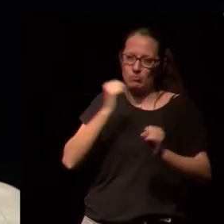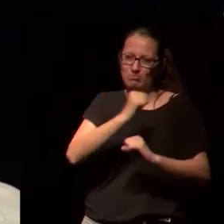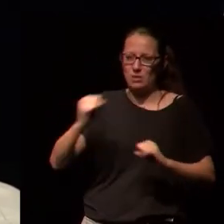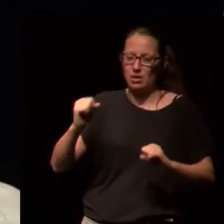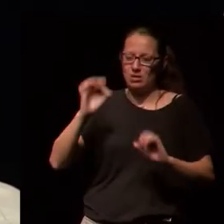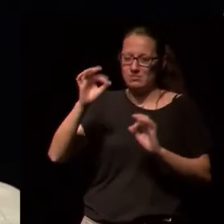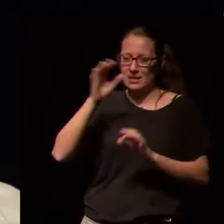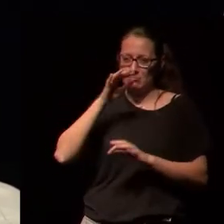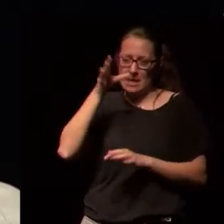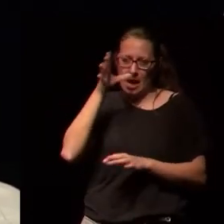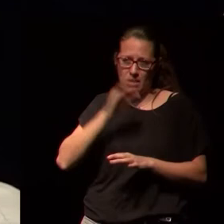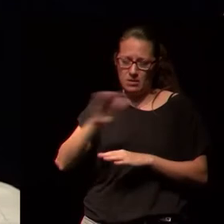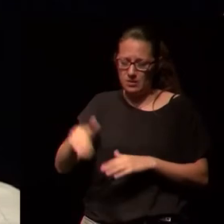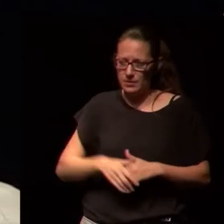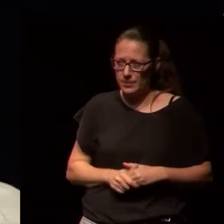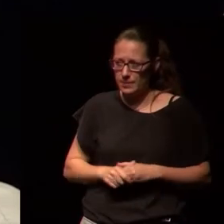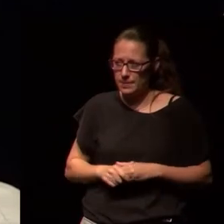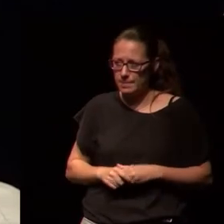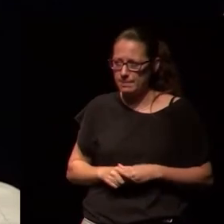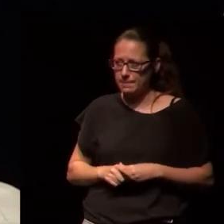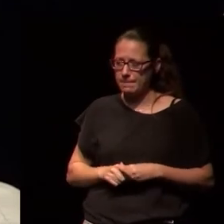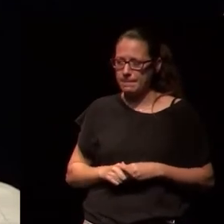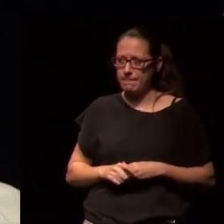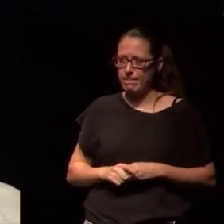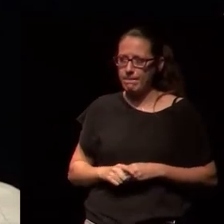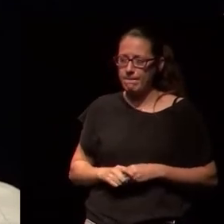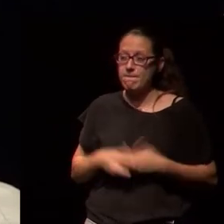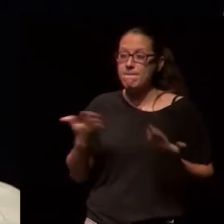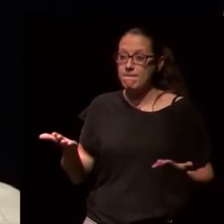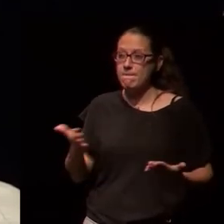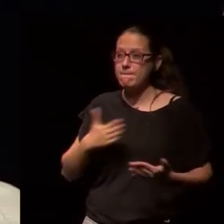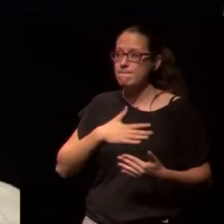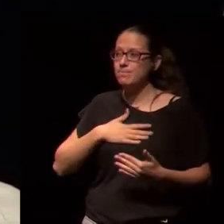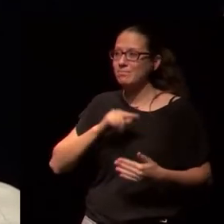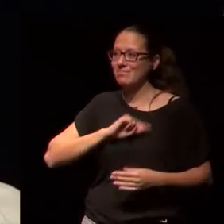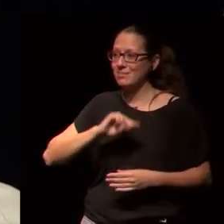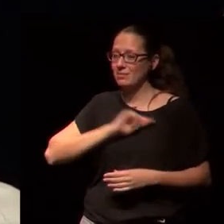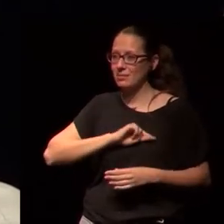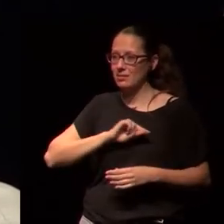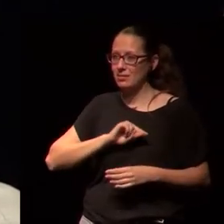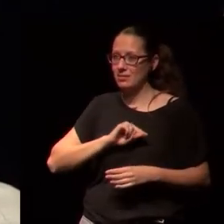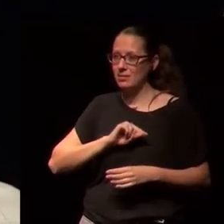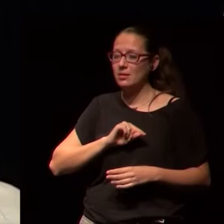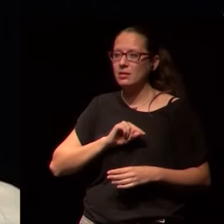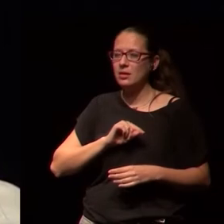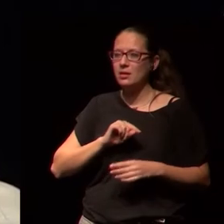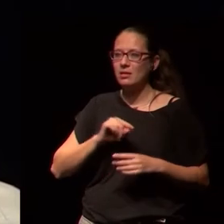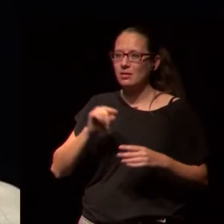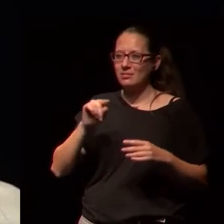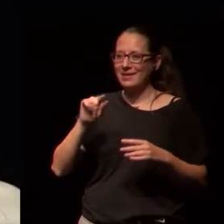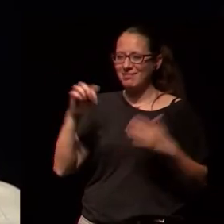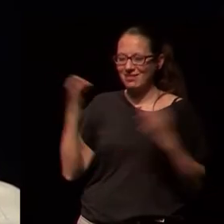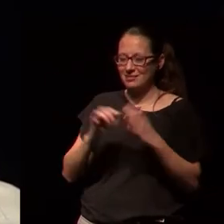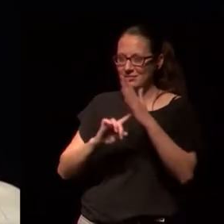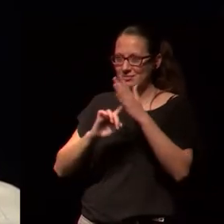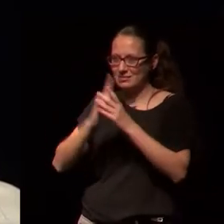de forma tal que mi sentir de lo que es la exclusión, de lo que es